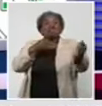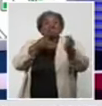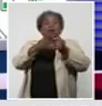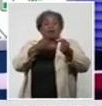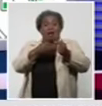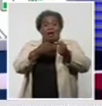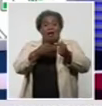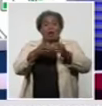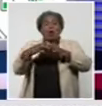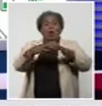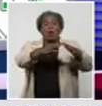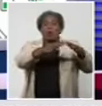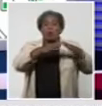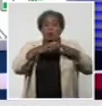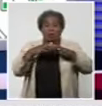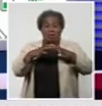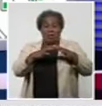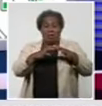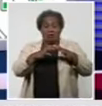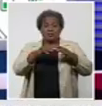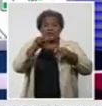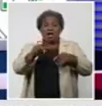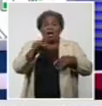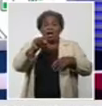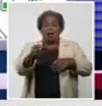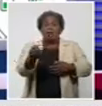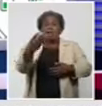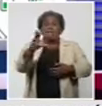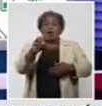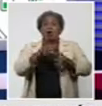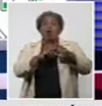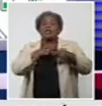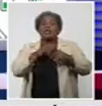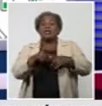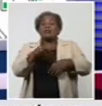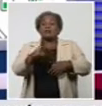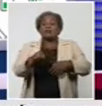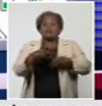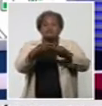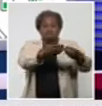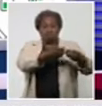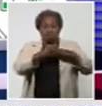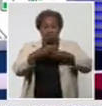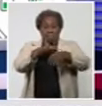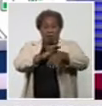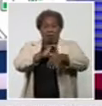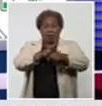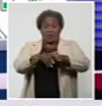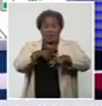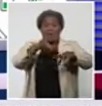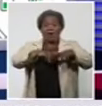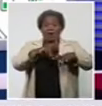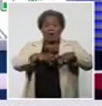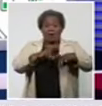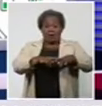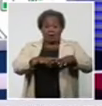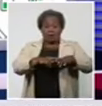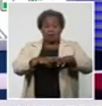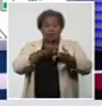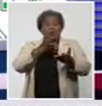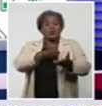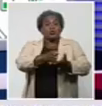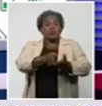empresa donde se ha reportado la transmisión interna de la COVID-19. La Habana, que sigue presentando el